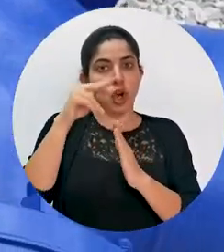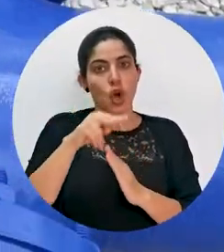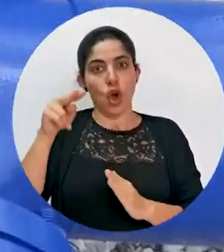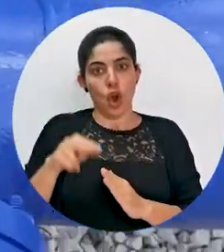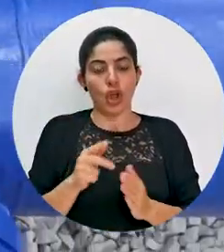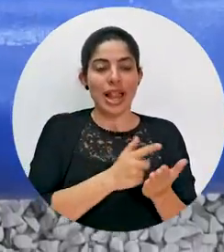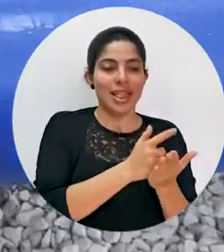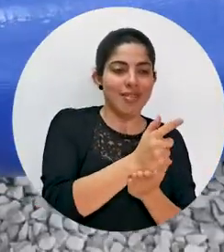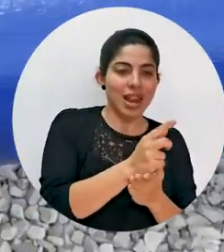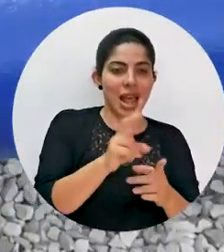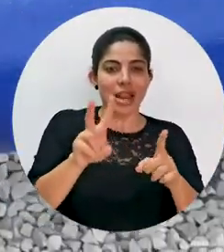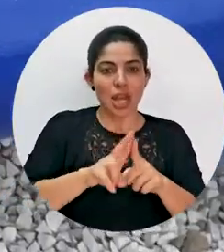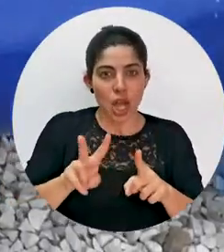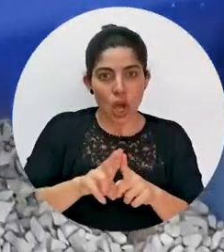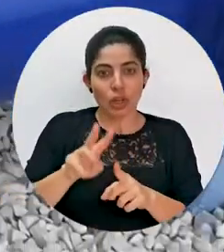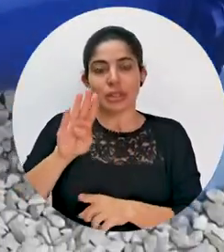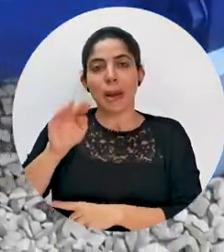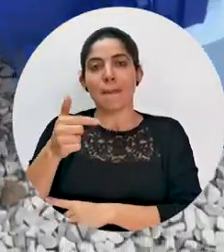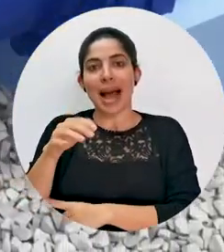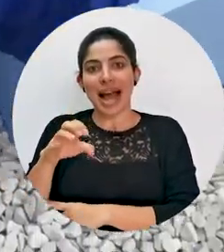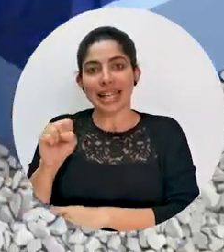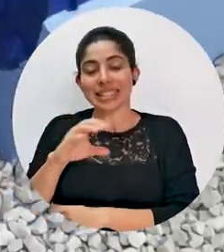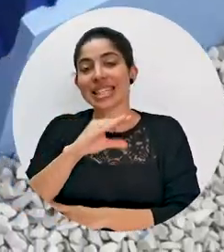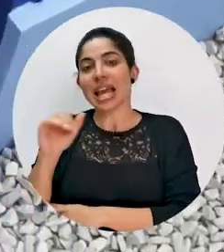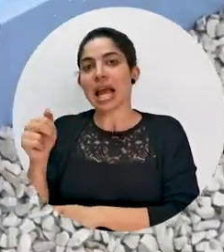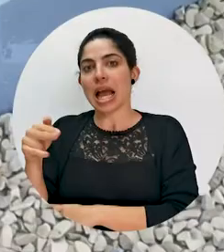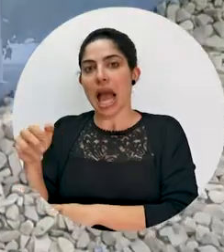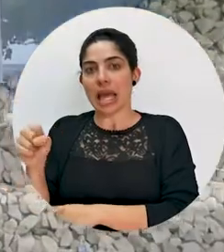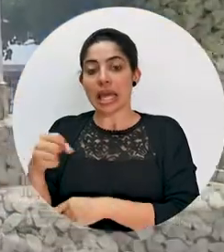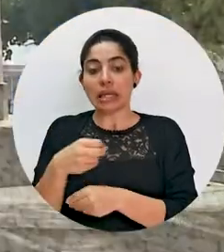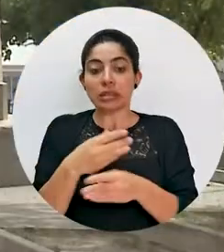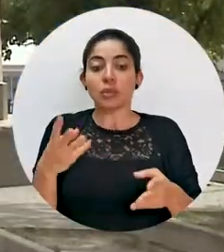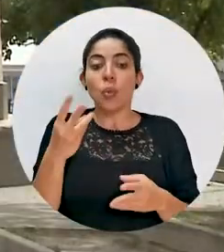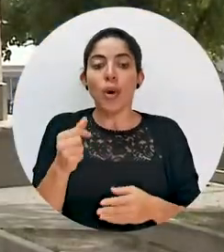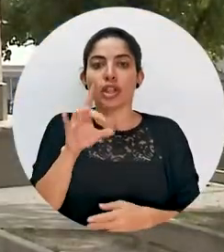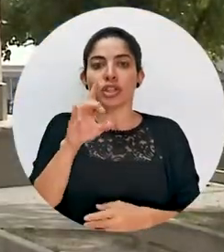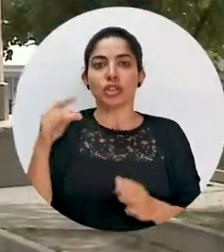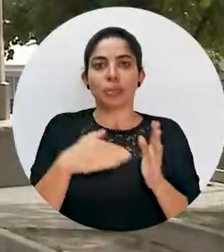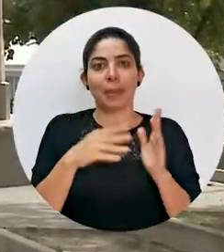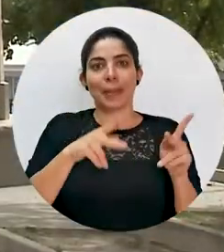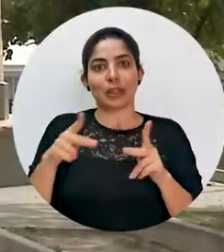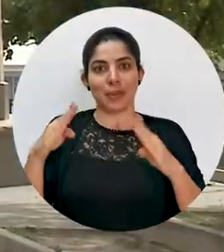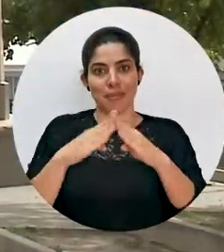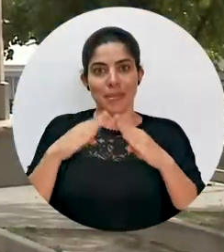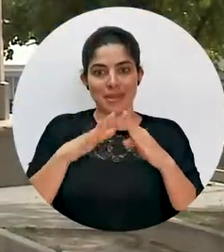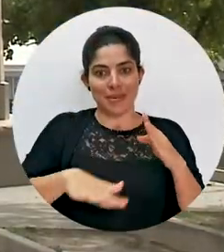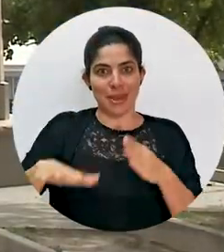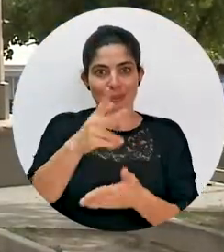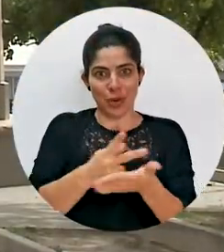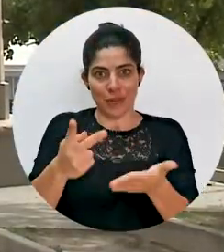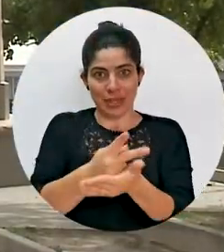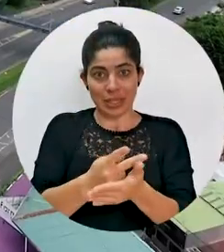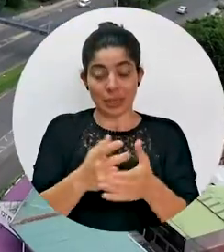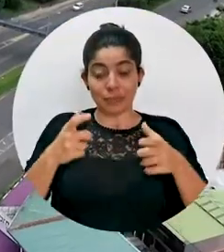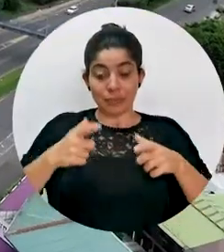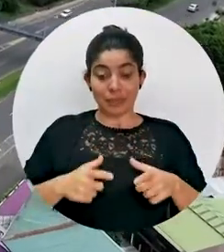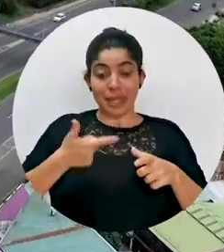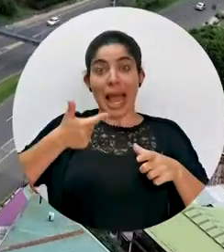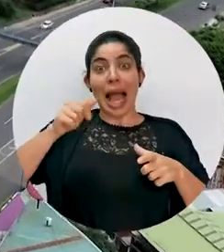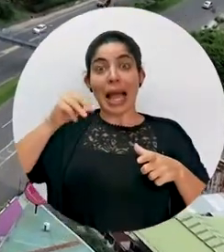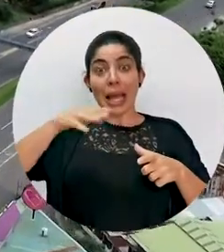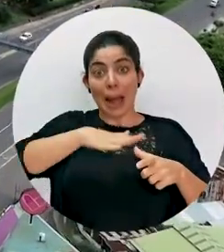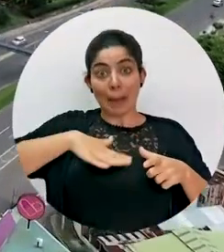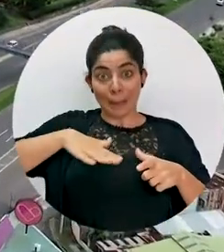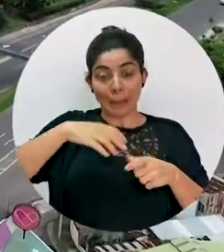cuatro proyectos en Liberia, Nicoya, Bagaces y Cañas para 88.000 personas en esa provincia. En el gran área